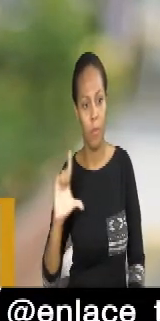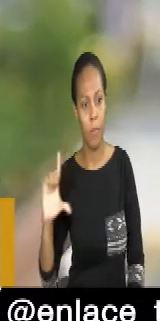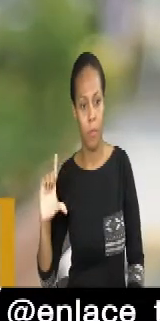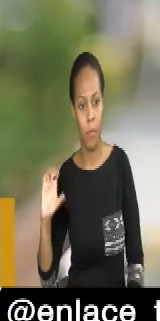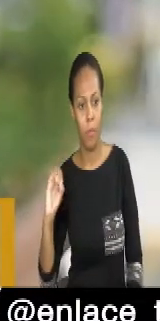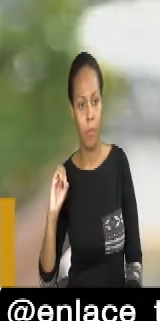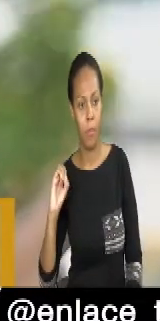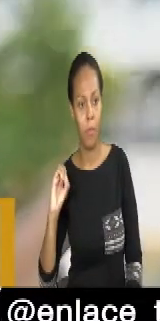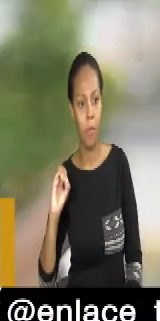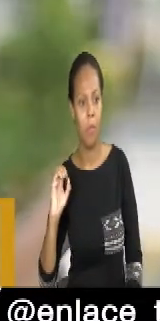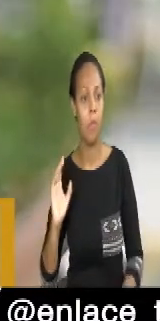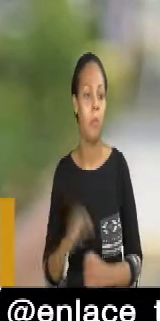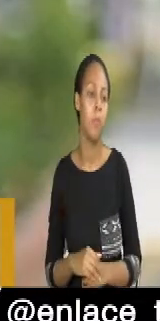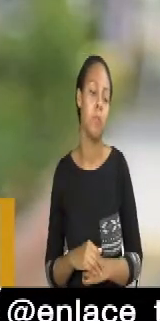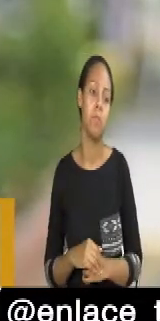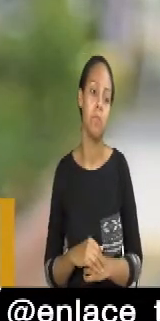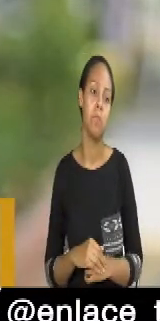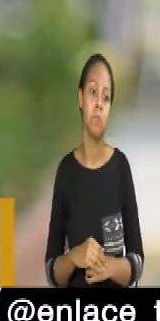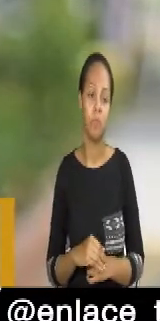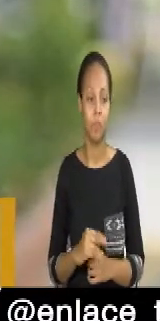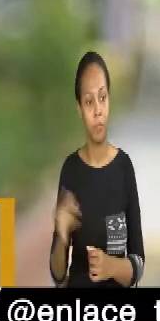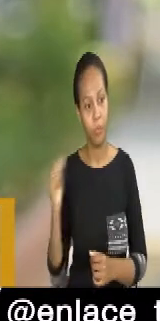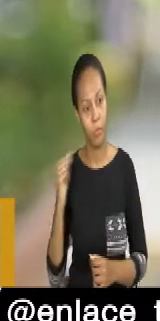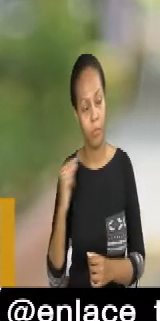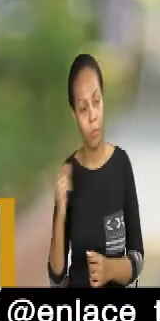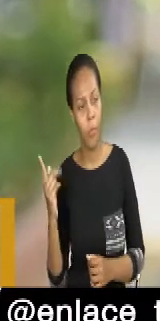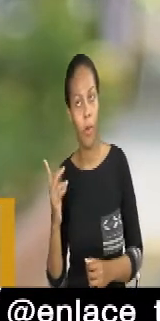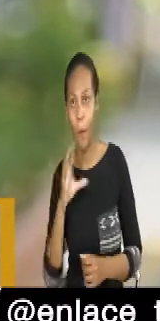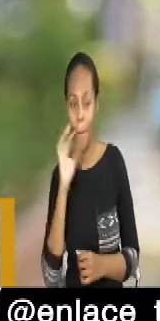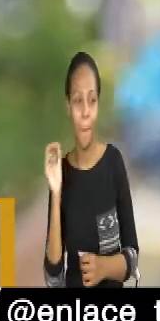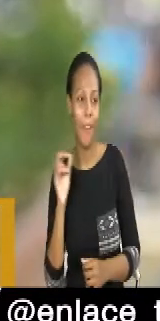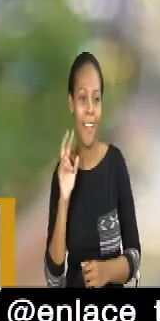hacerlo con el maestro Víctor Rey Reyes.